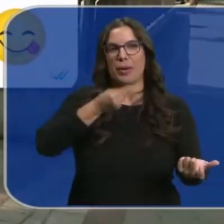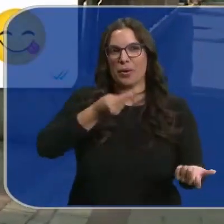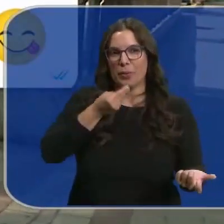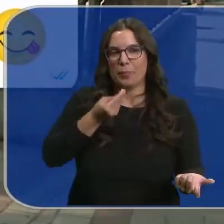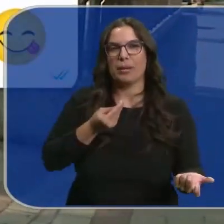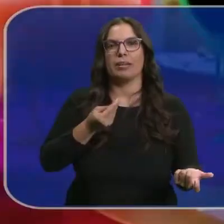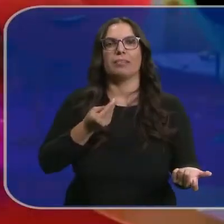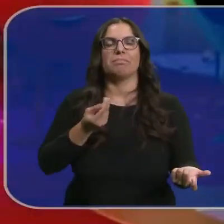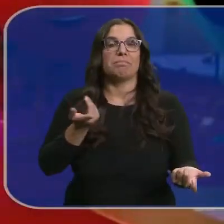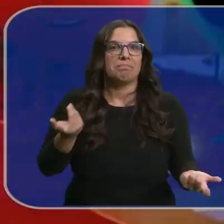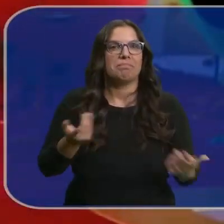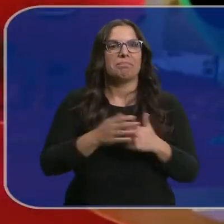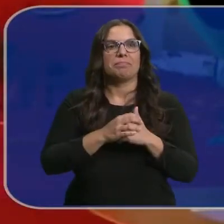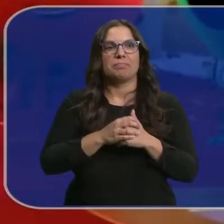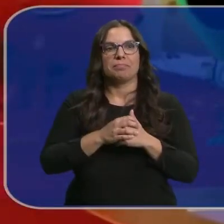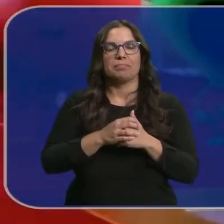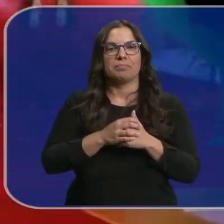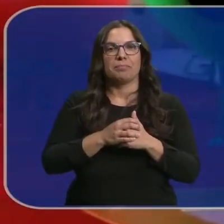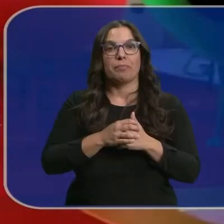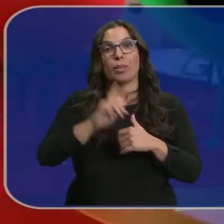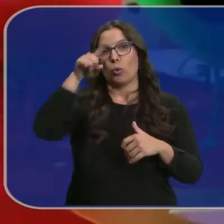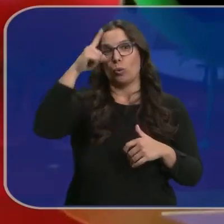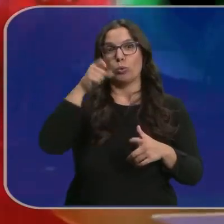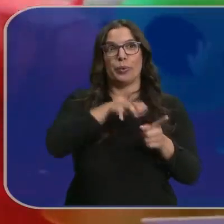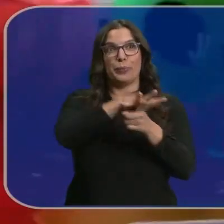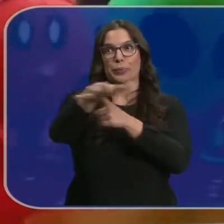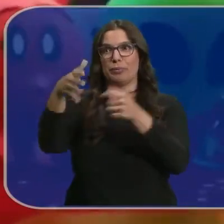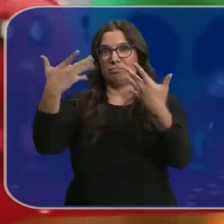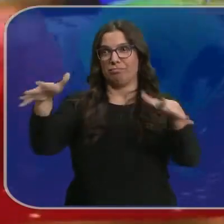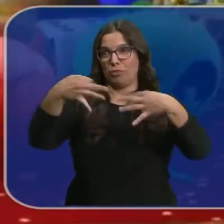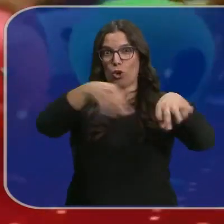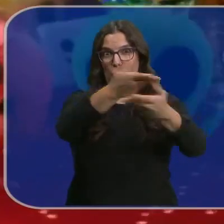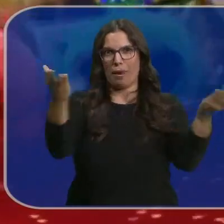también, bastante. Y aunque están muy presentes en la cultura pop...